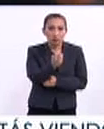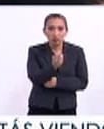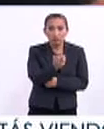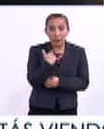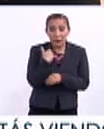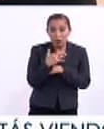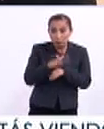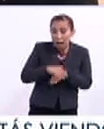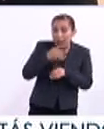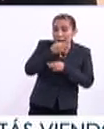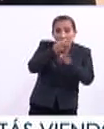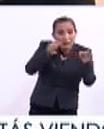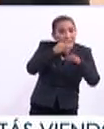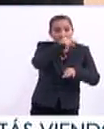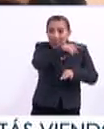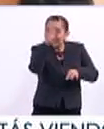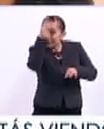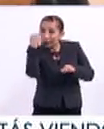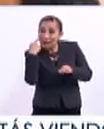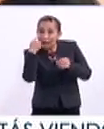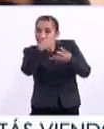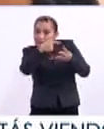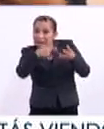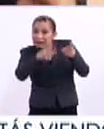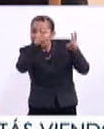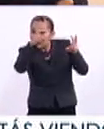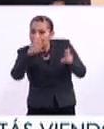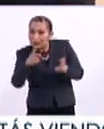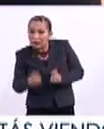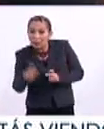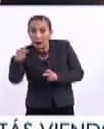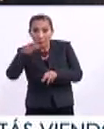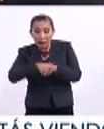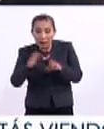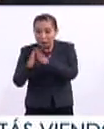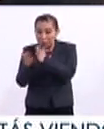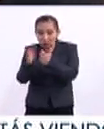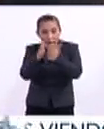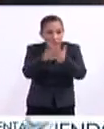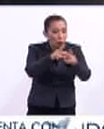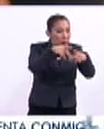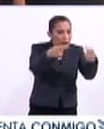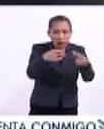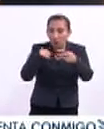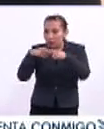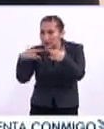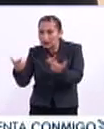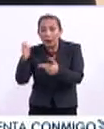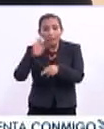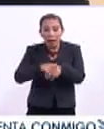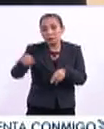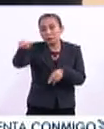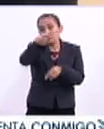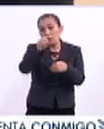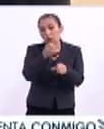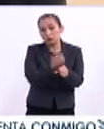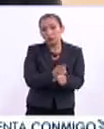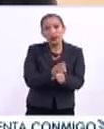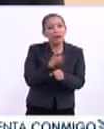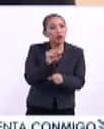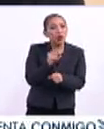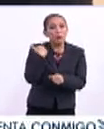pues mientras más divulgación se haga, ¿no? Mientras más materiales se creen, pues evidentemente más oportunidad hay de no tener que